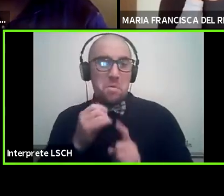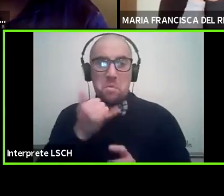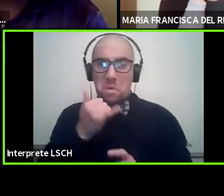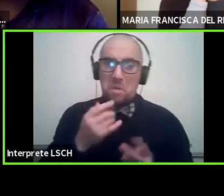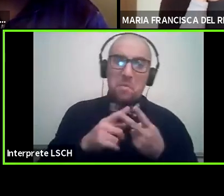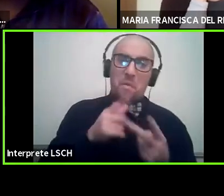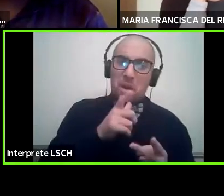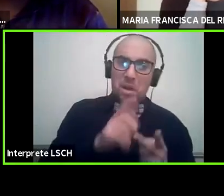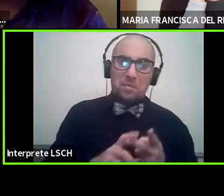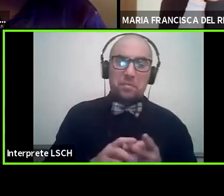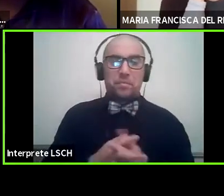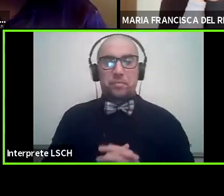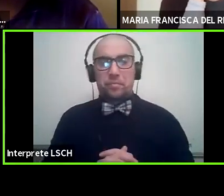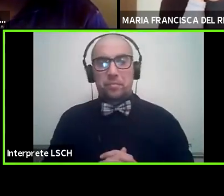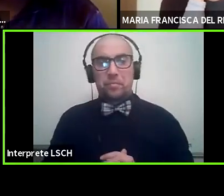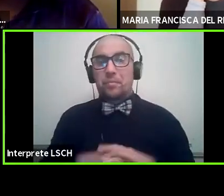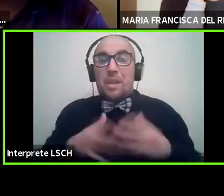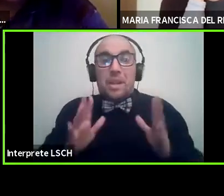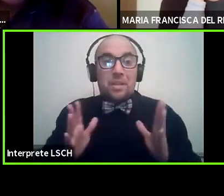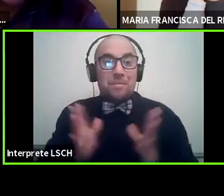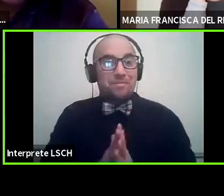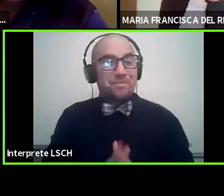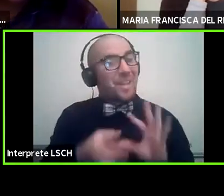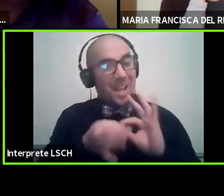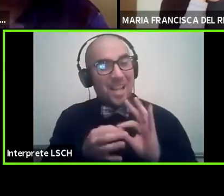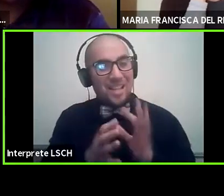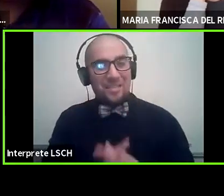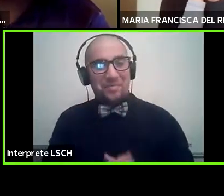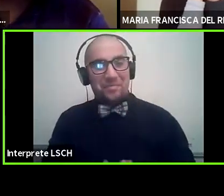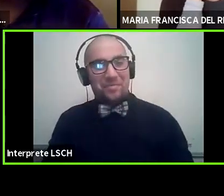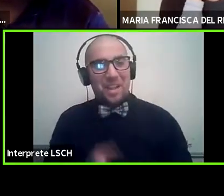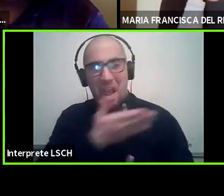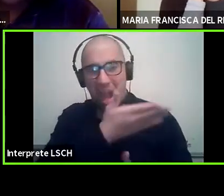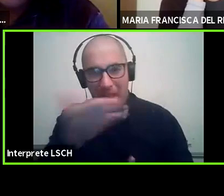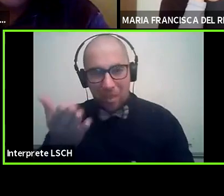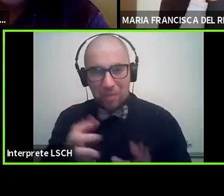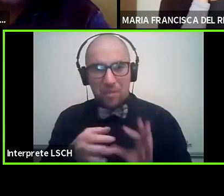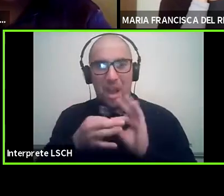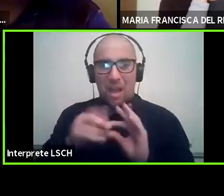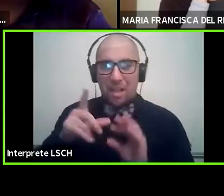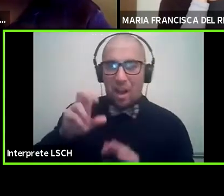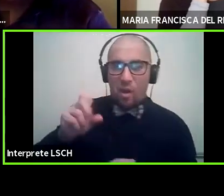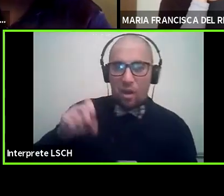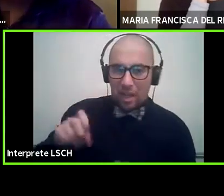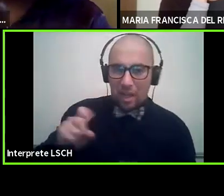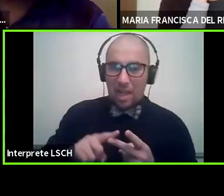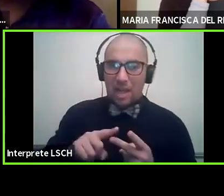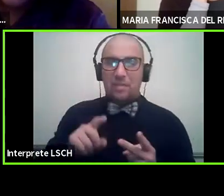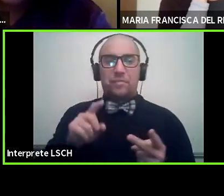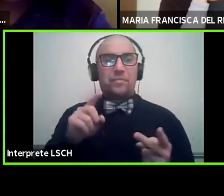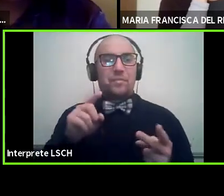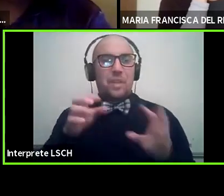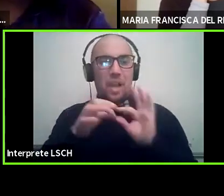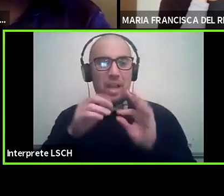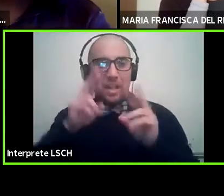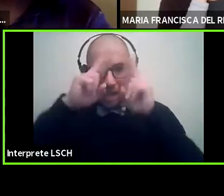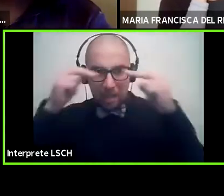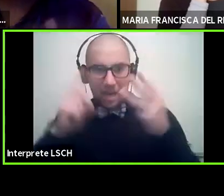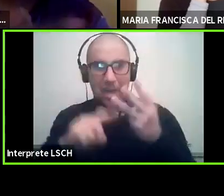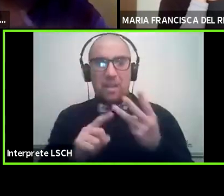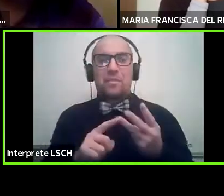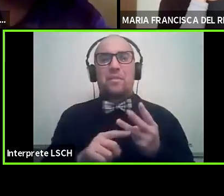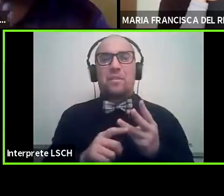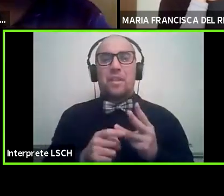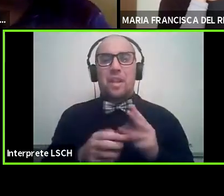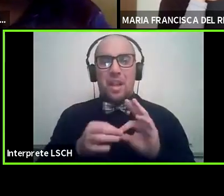entretenidos. Eso, muchas gracias a todos, gracias a Lorena de Junqui que estuvo con nosotros, a Ricardo también que estuvo con